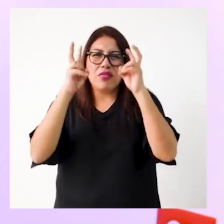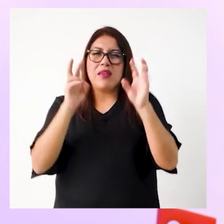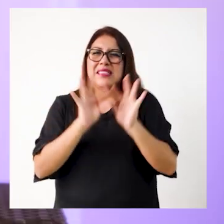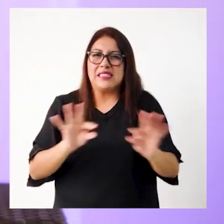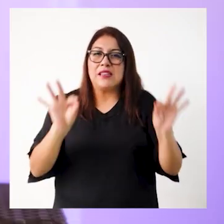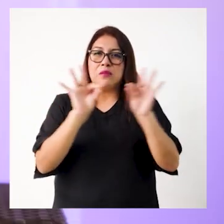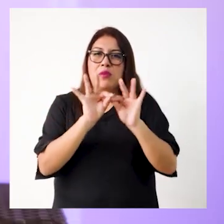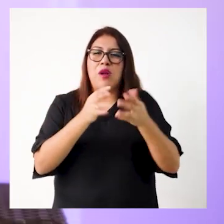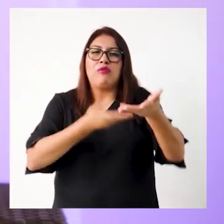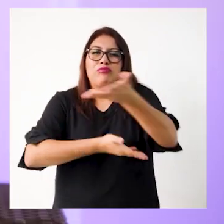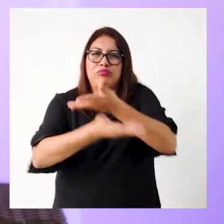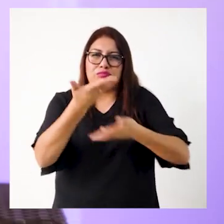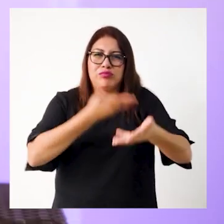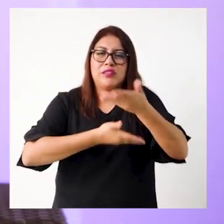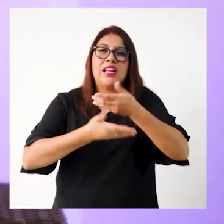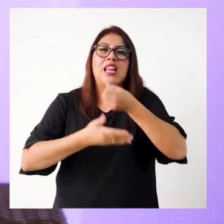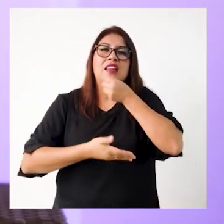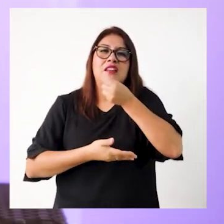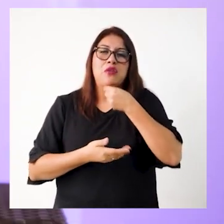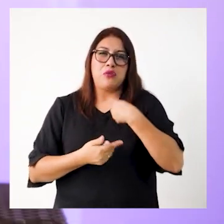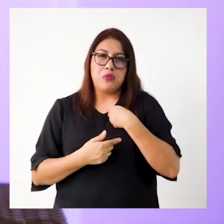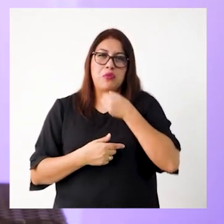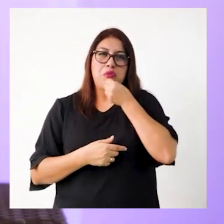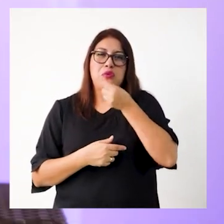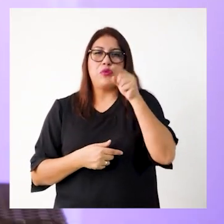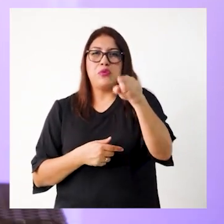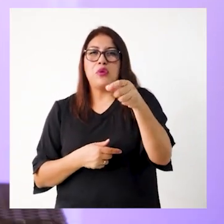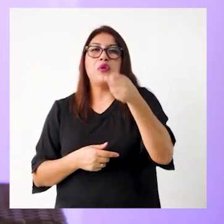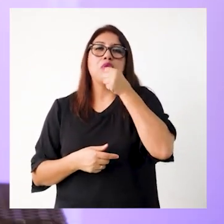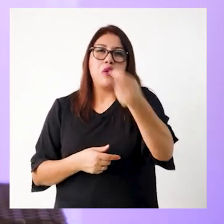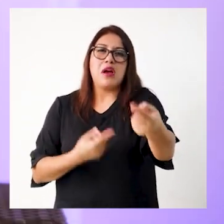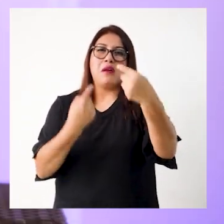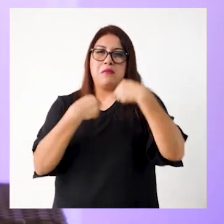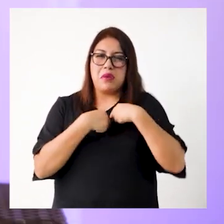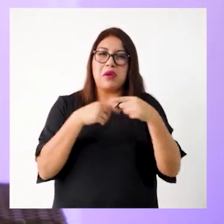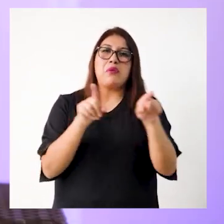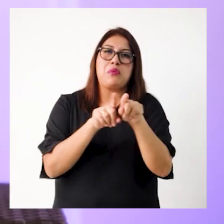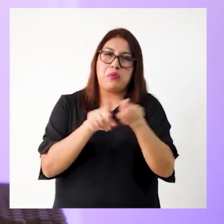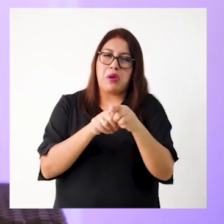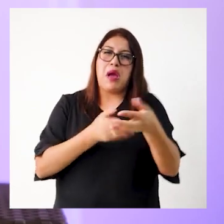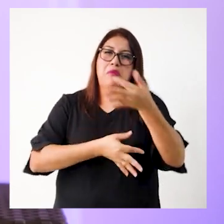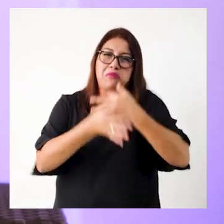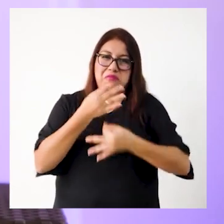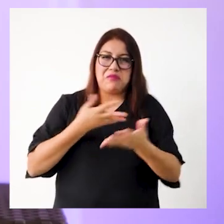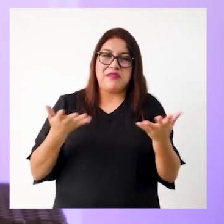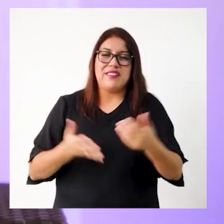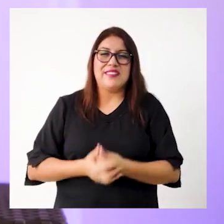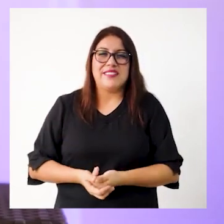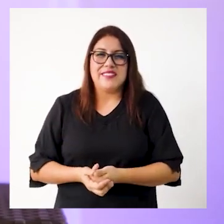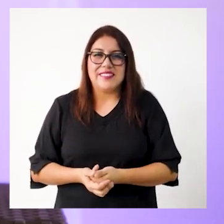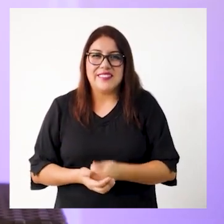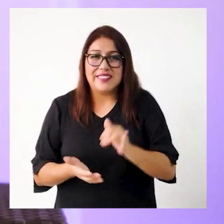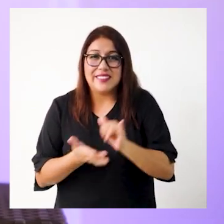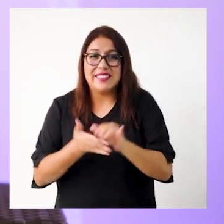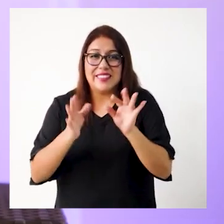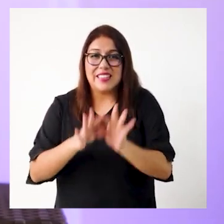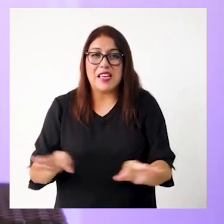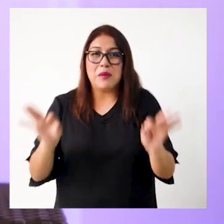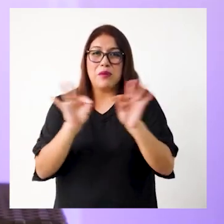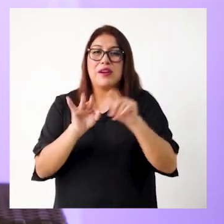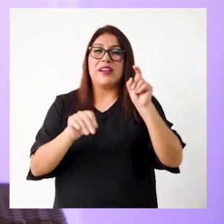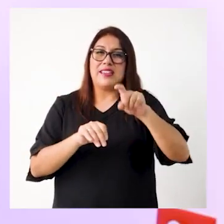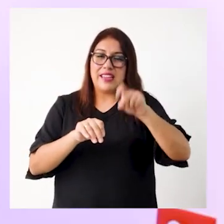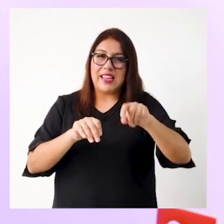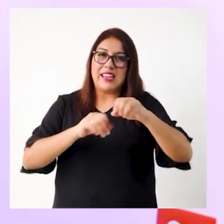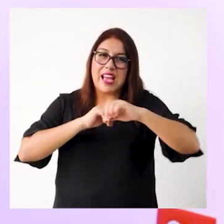esta clase de mensajes. Intercambiar la entrevista, tú y yo, porque así como tú estás acá, podemos estar allá. Pero lo importante es